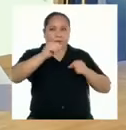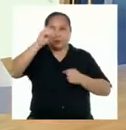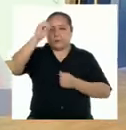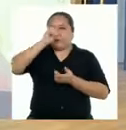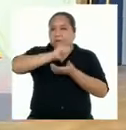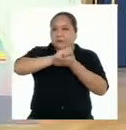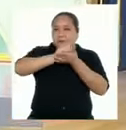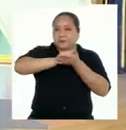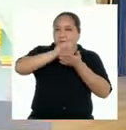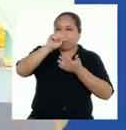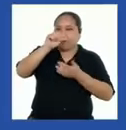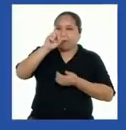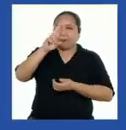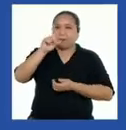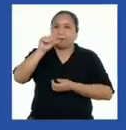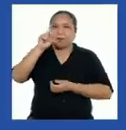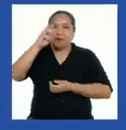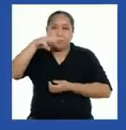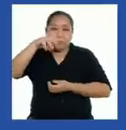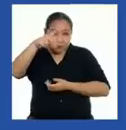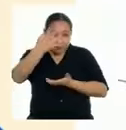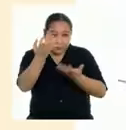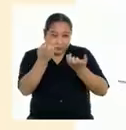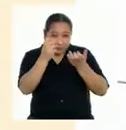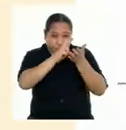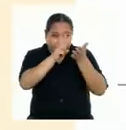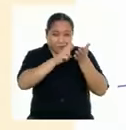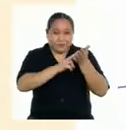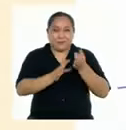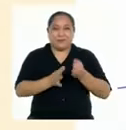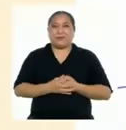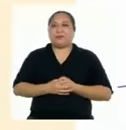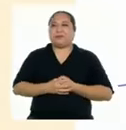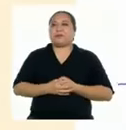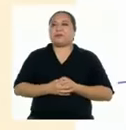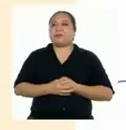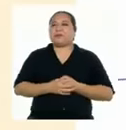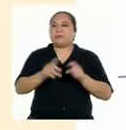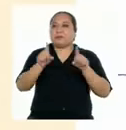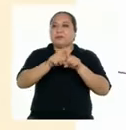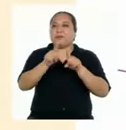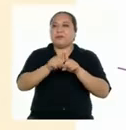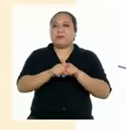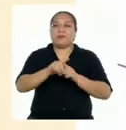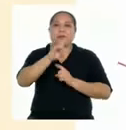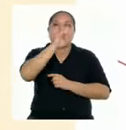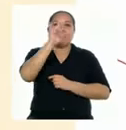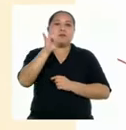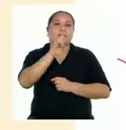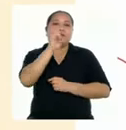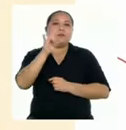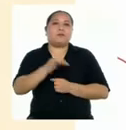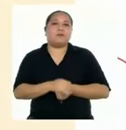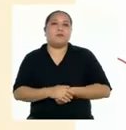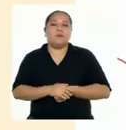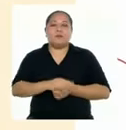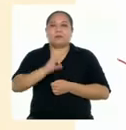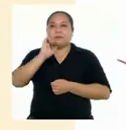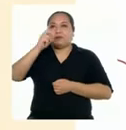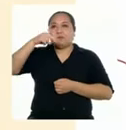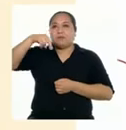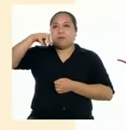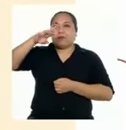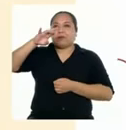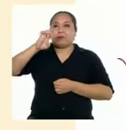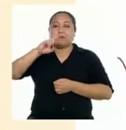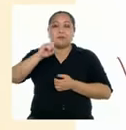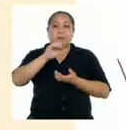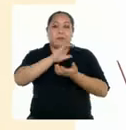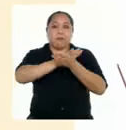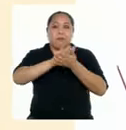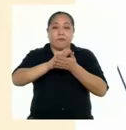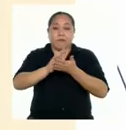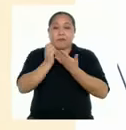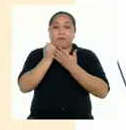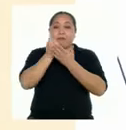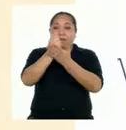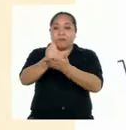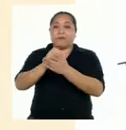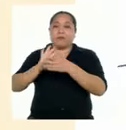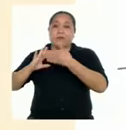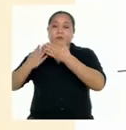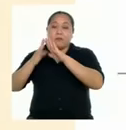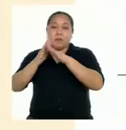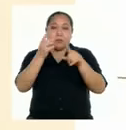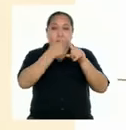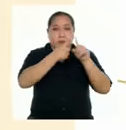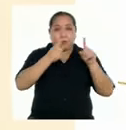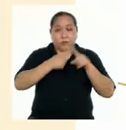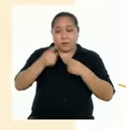argumentativo. ¿Quieren leerlo? Por otro lado, el uso de la energía limpia beneficia a la sociedad en su conjunto desde